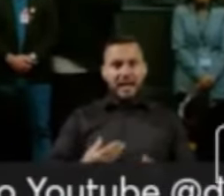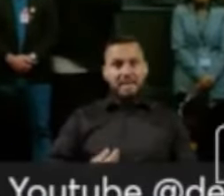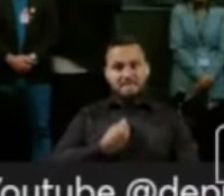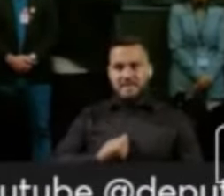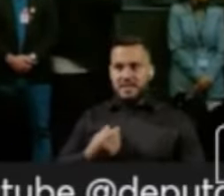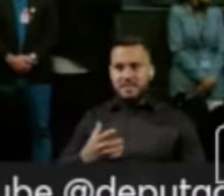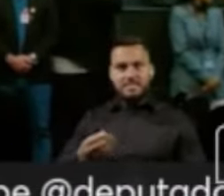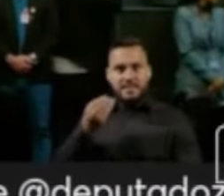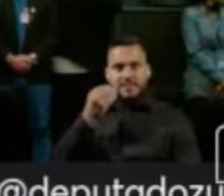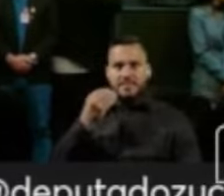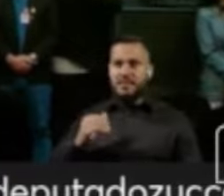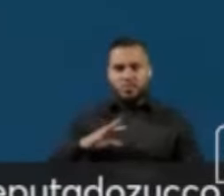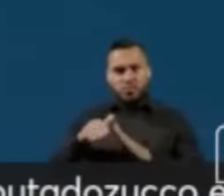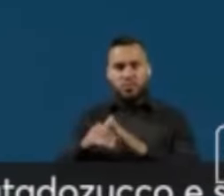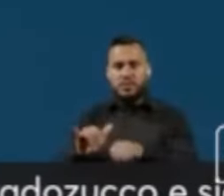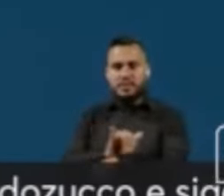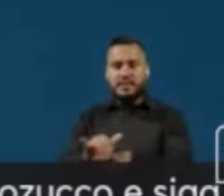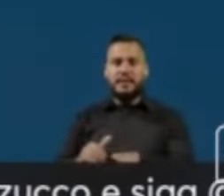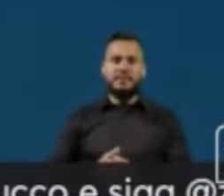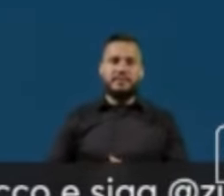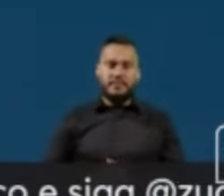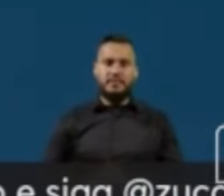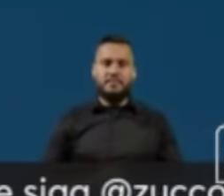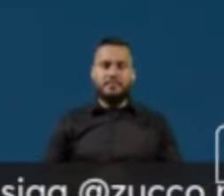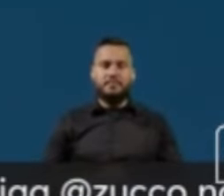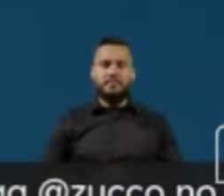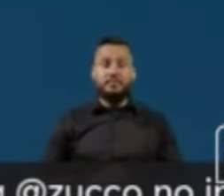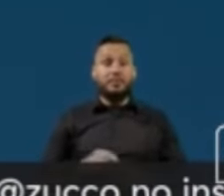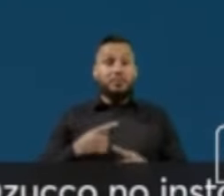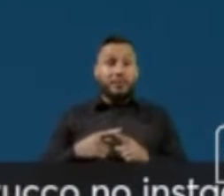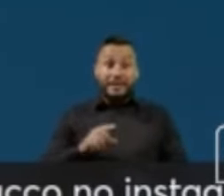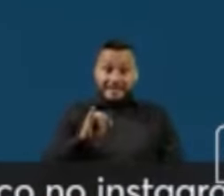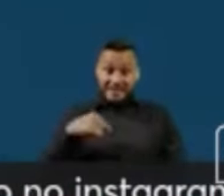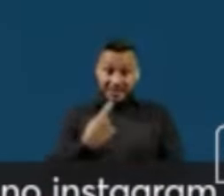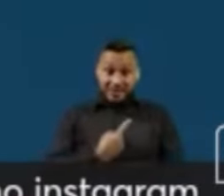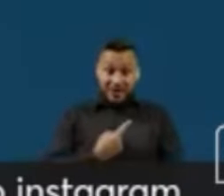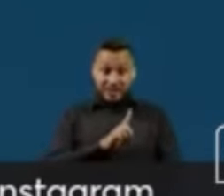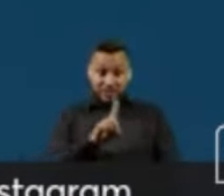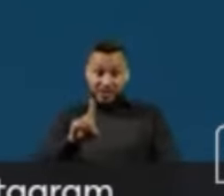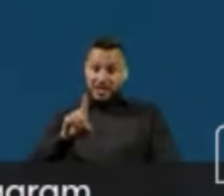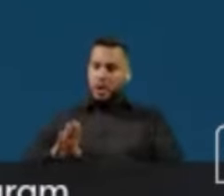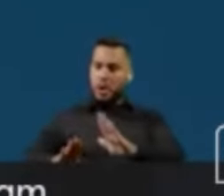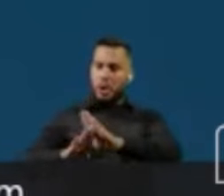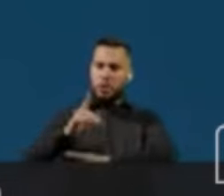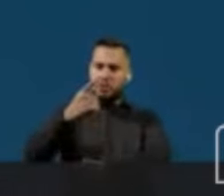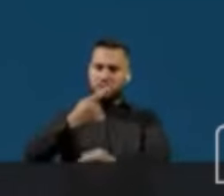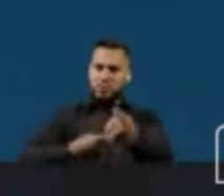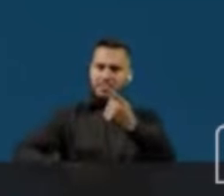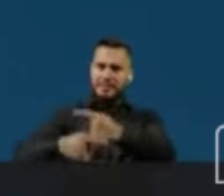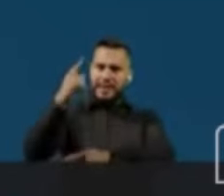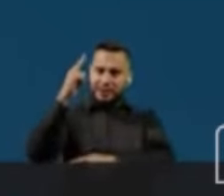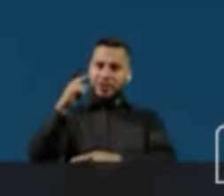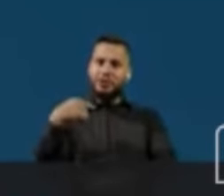Porque si tenemos éxito, habremos desmantelado el sistema corrupto a través del cual le chupan la sangre a los 47 millones